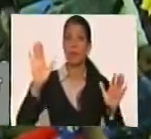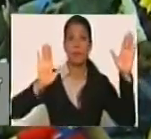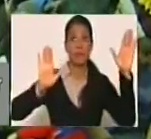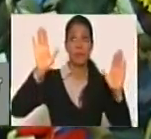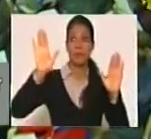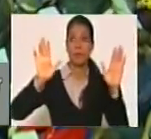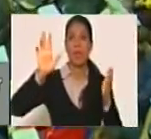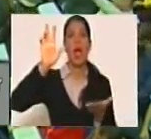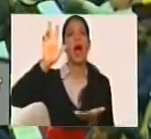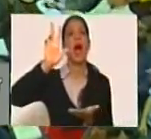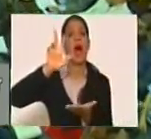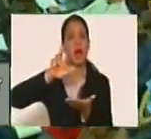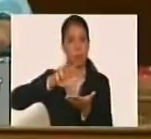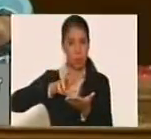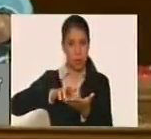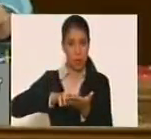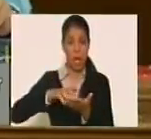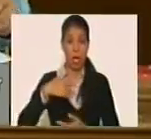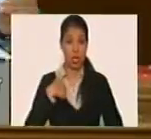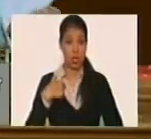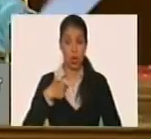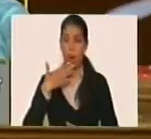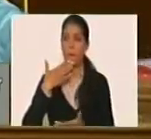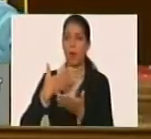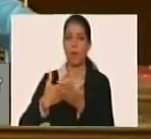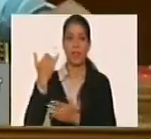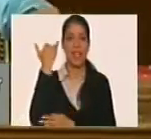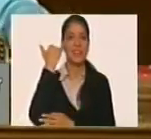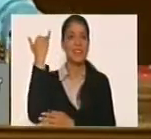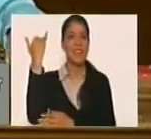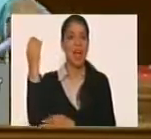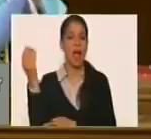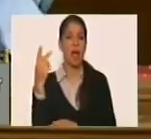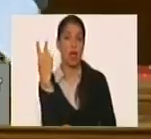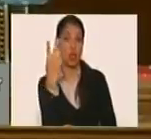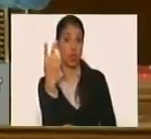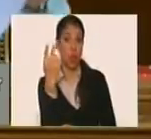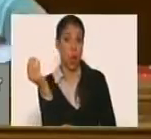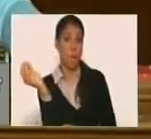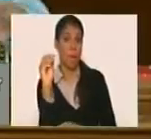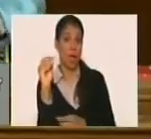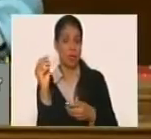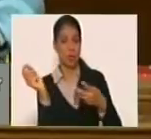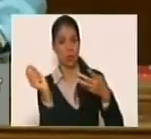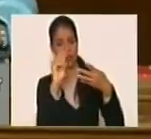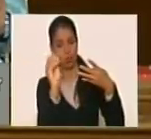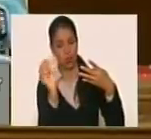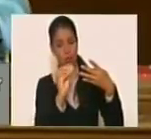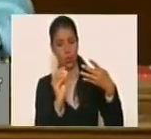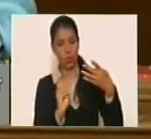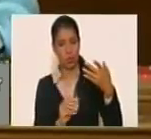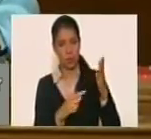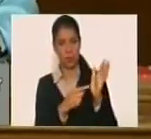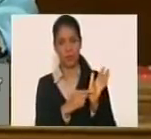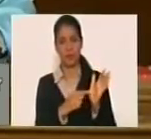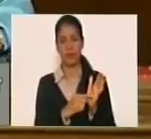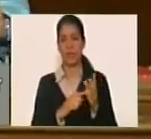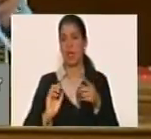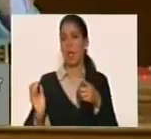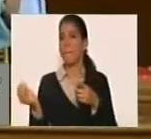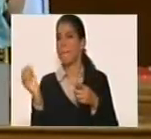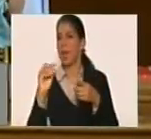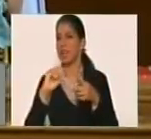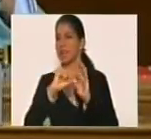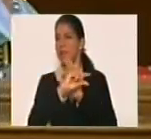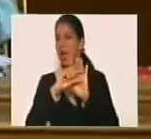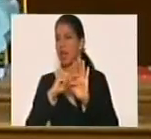aprobado, y yo voy a proponer que se incorporen dos artículos en las transitorias. El primero de ellos que